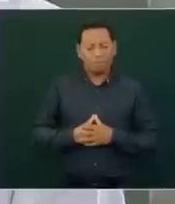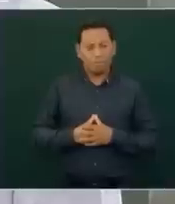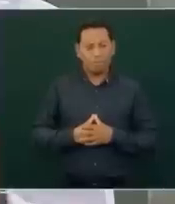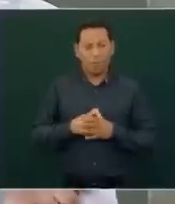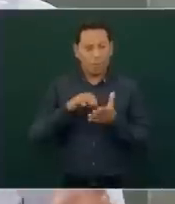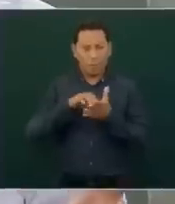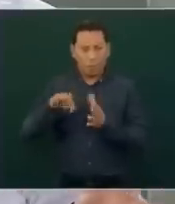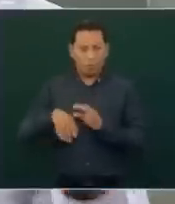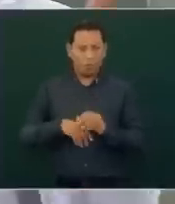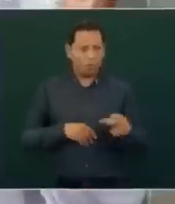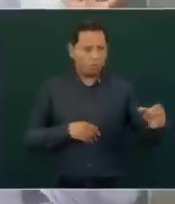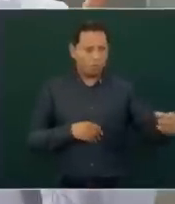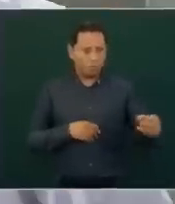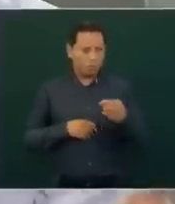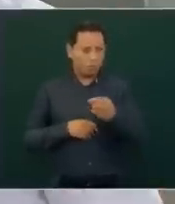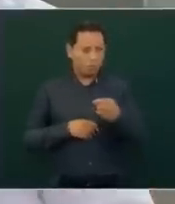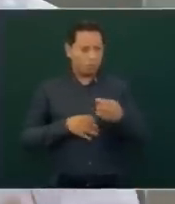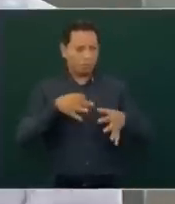enjuiciar